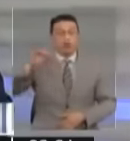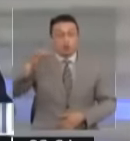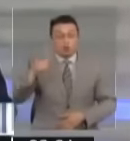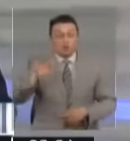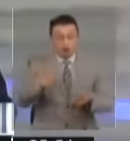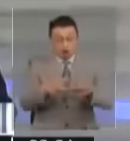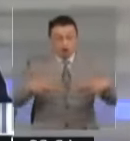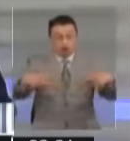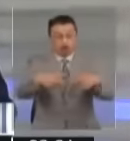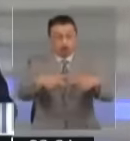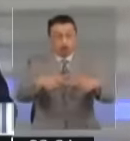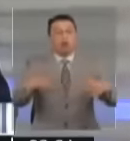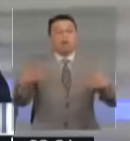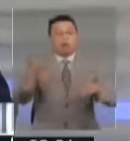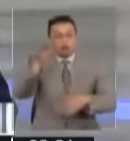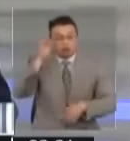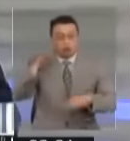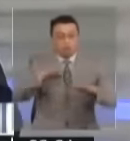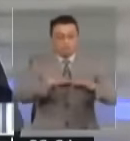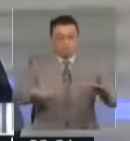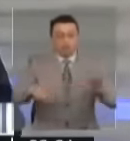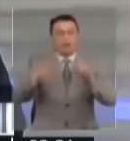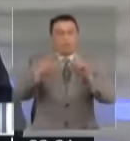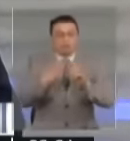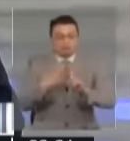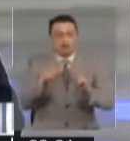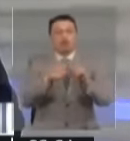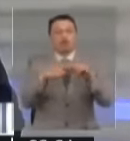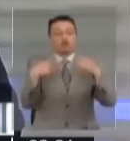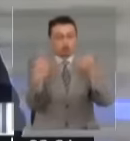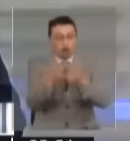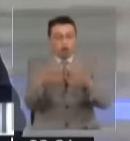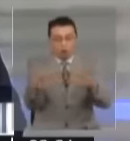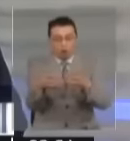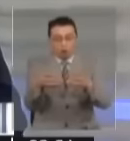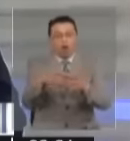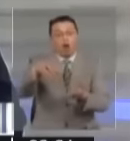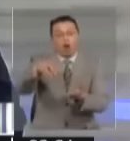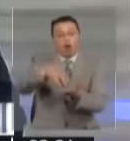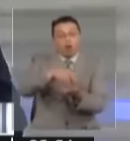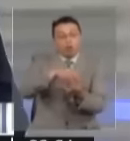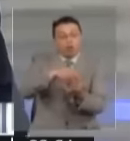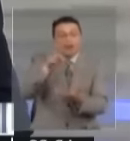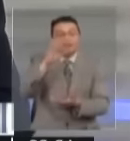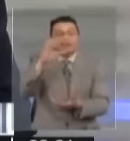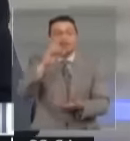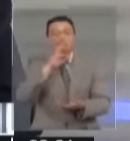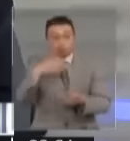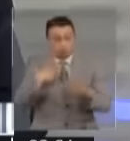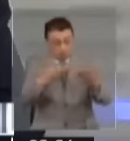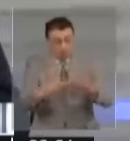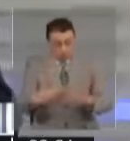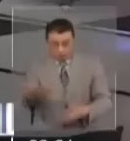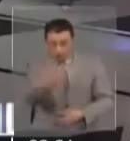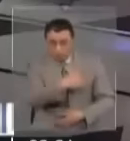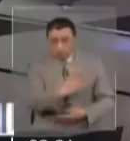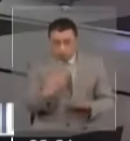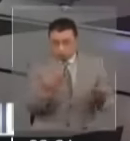nos reunimos las mesas participativas con todos los sectores de la comuna por separado, para que ustedes sepan, y yo los invito para que vayan. A ver, yo